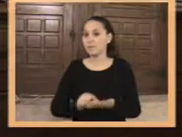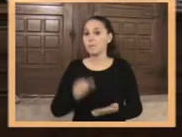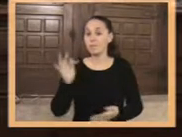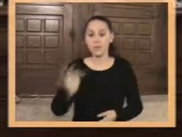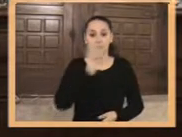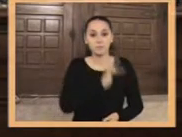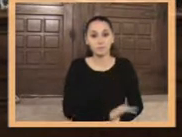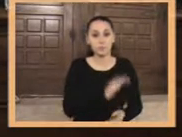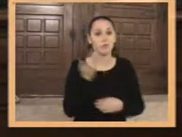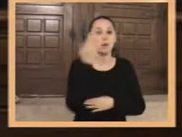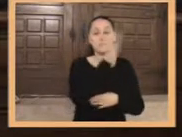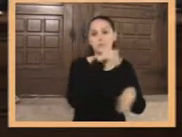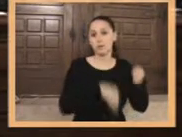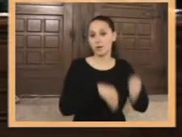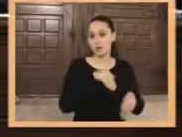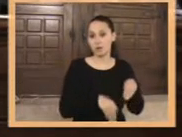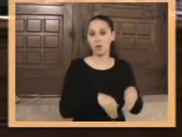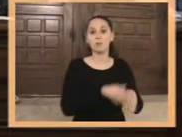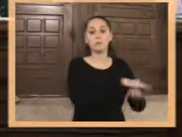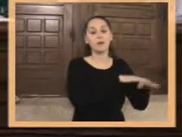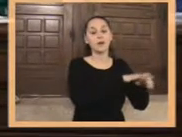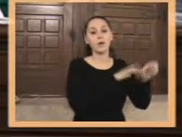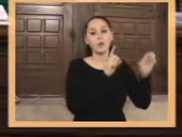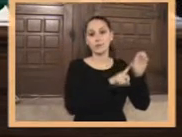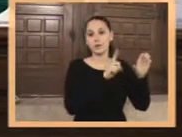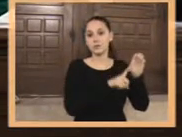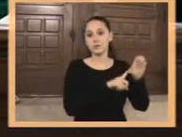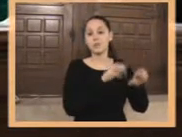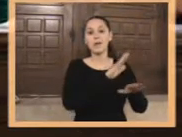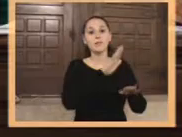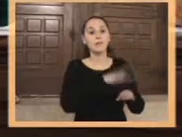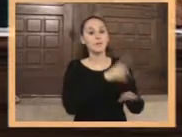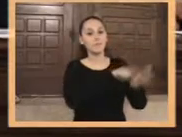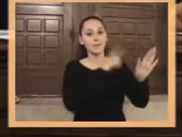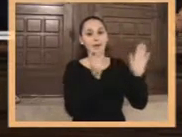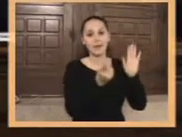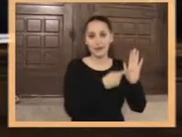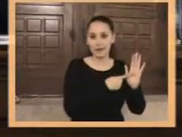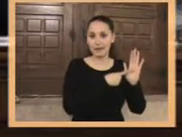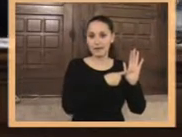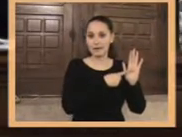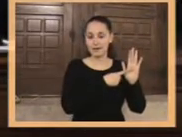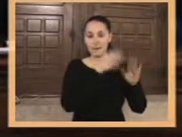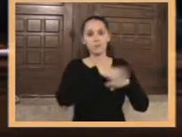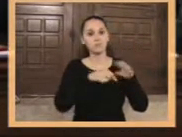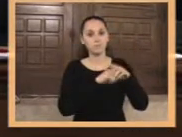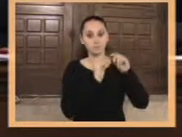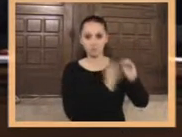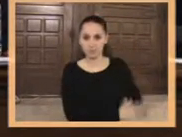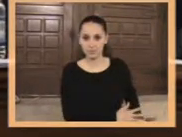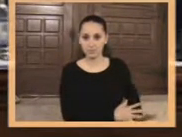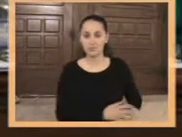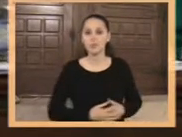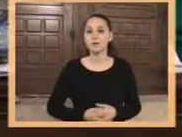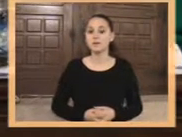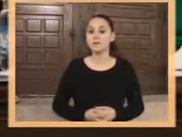de instar a la Junta de Extremadura a la retirada del artículo 13, apartado 2, del anteproyecto de ley. Si no